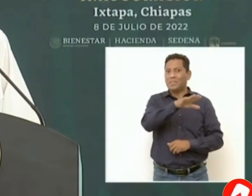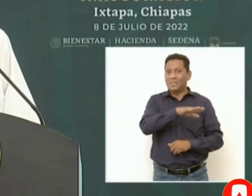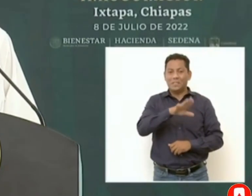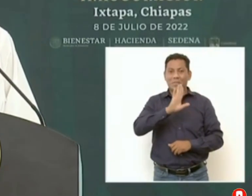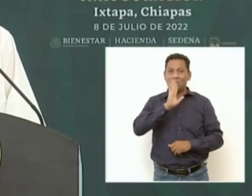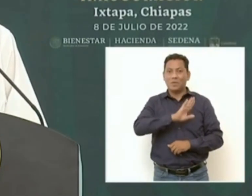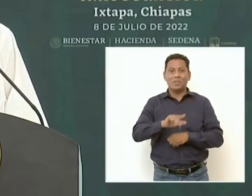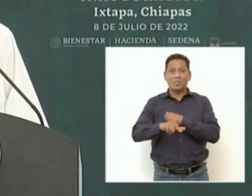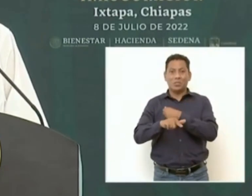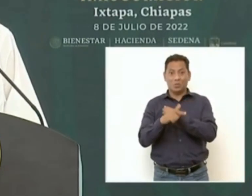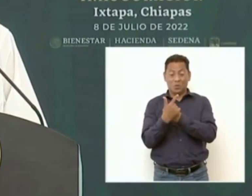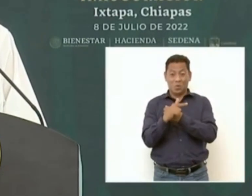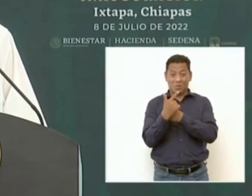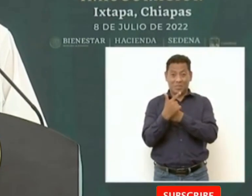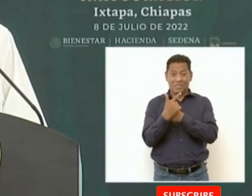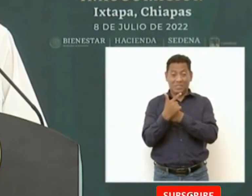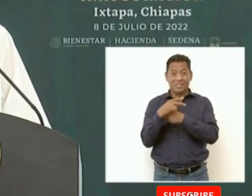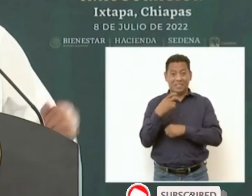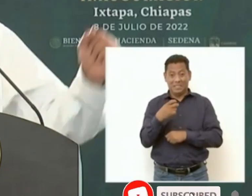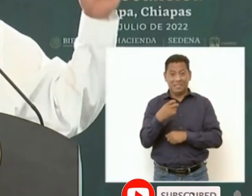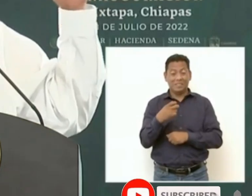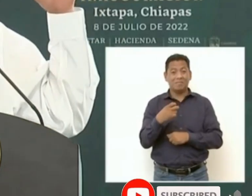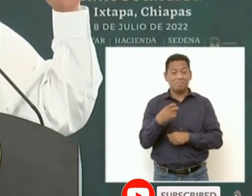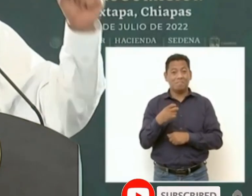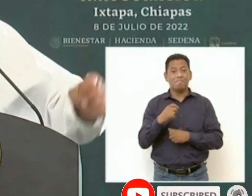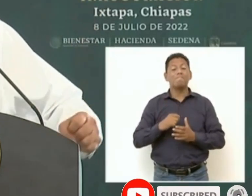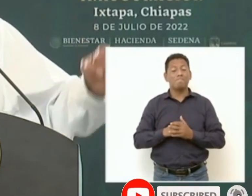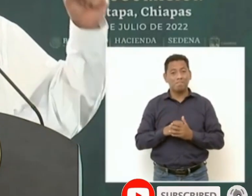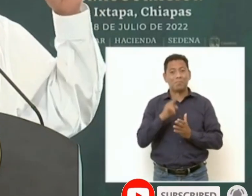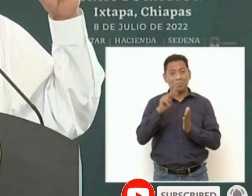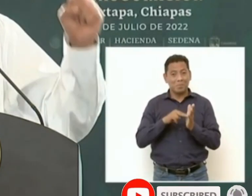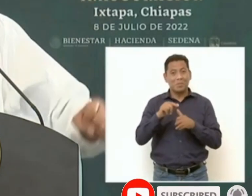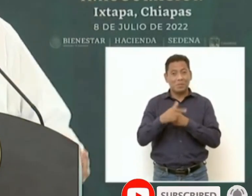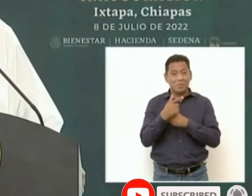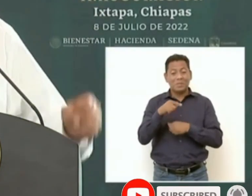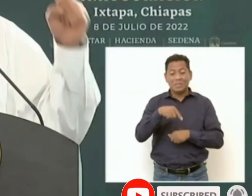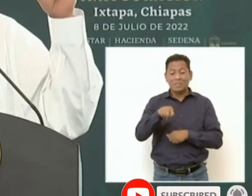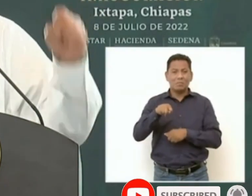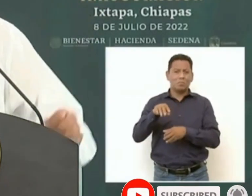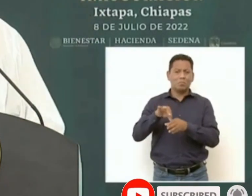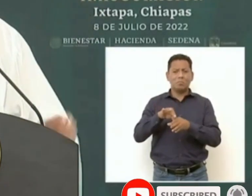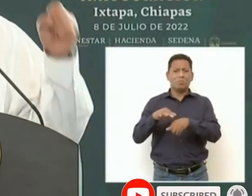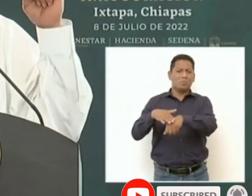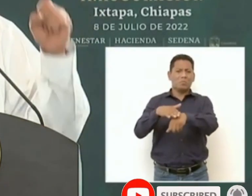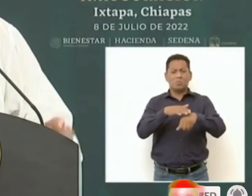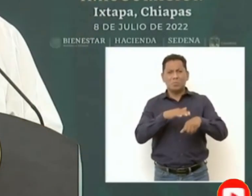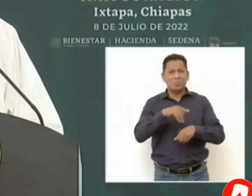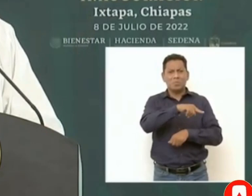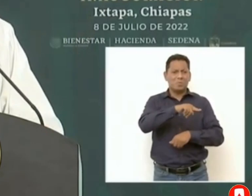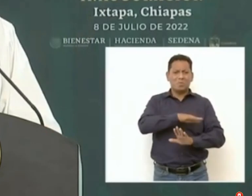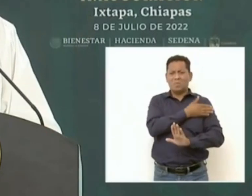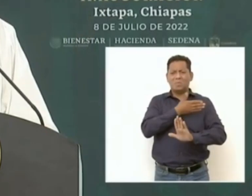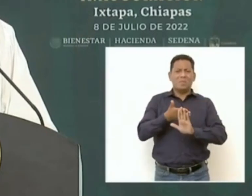Después del 12, como estaba la campaña en contra,